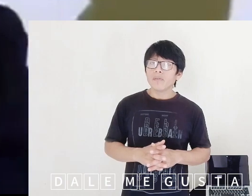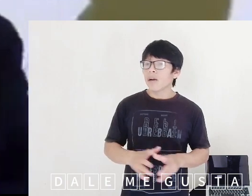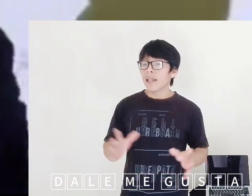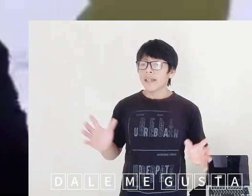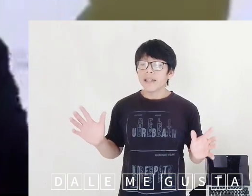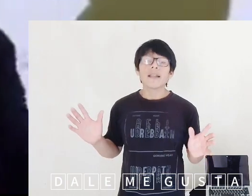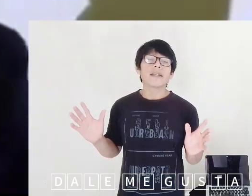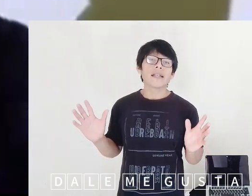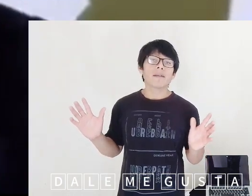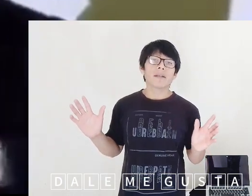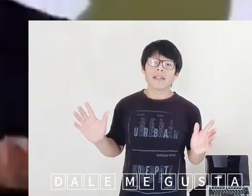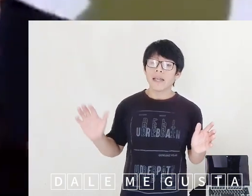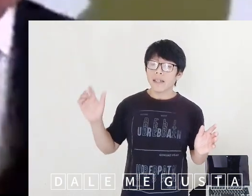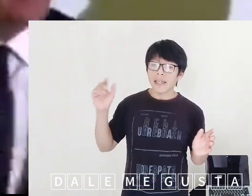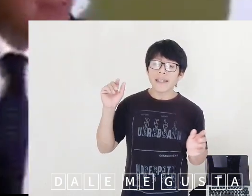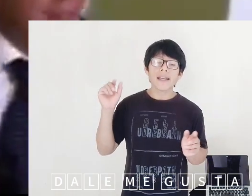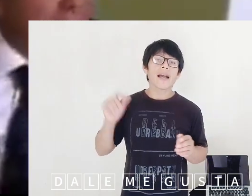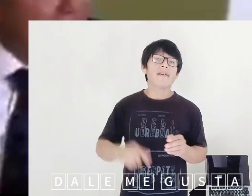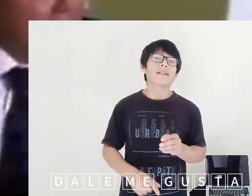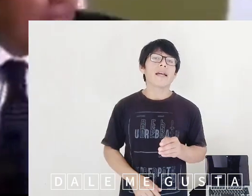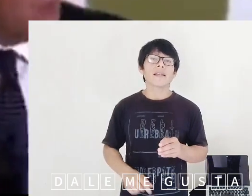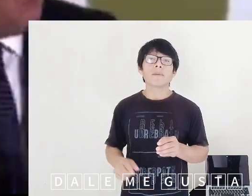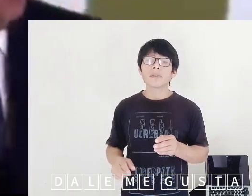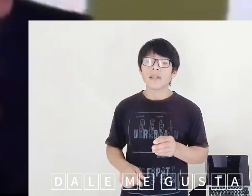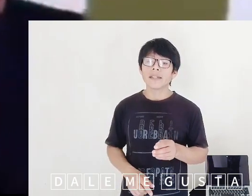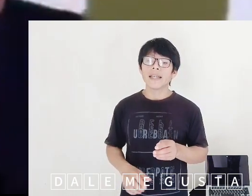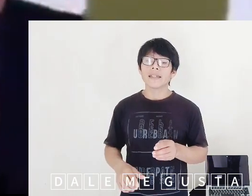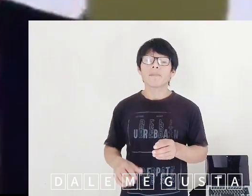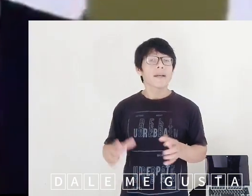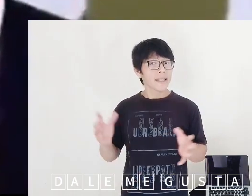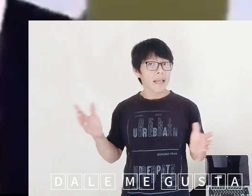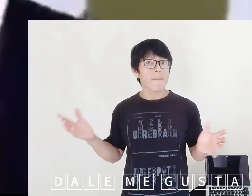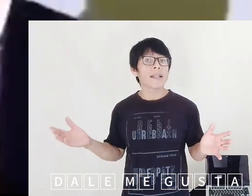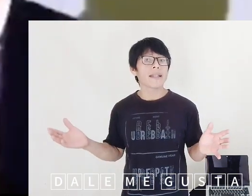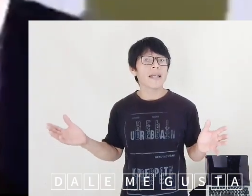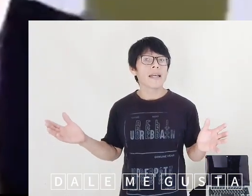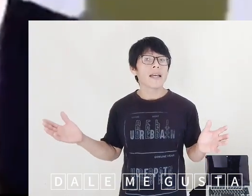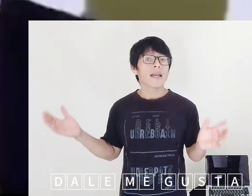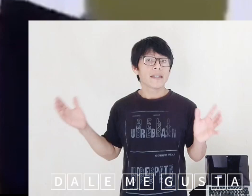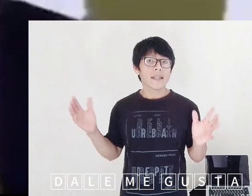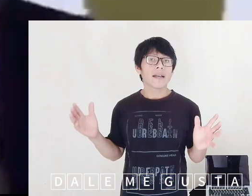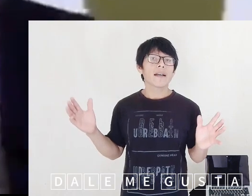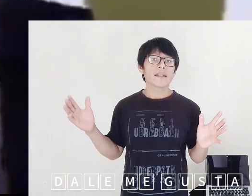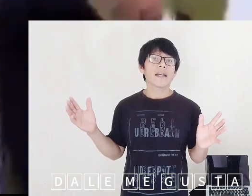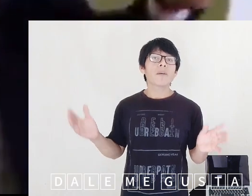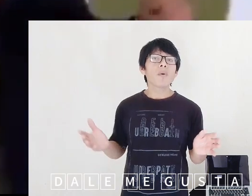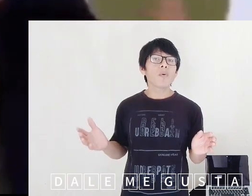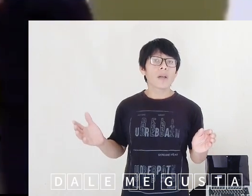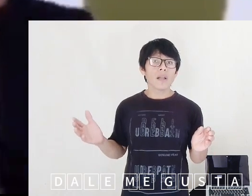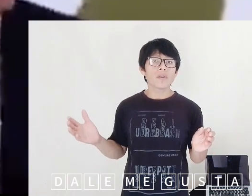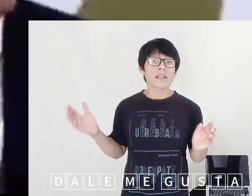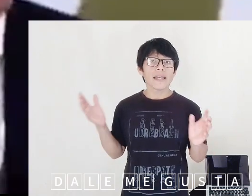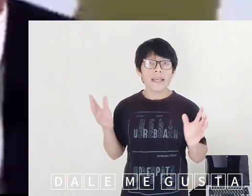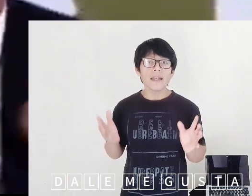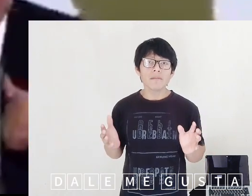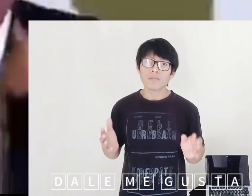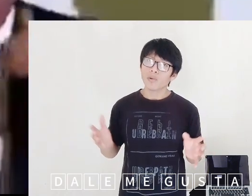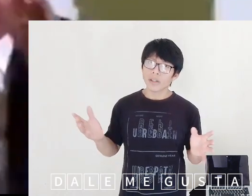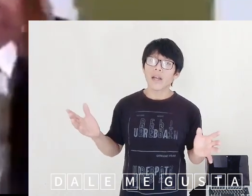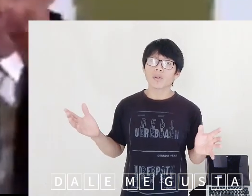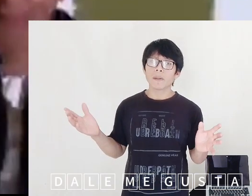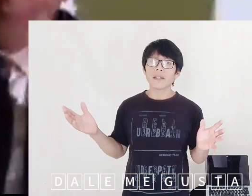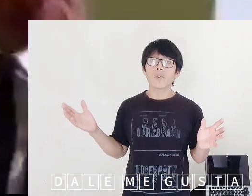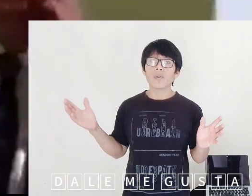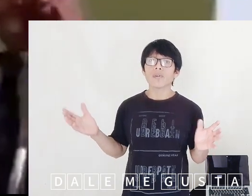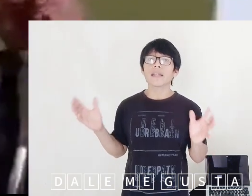le pidió, ojalá le llegue ese mensaje, que eche de cabeza a las personas quienes prácticamente están involucrados, y,